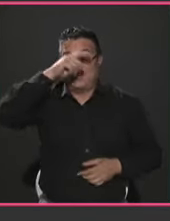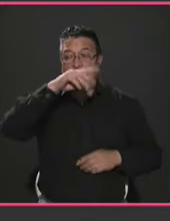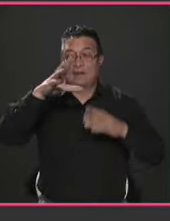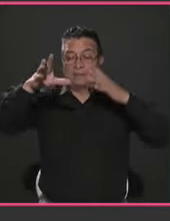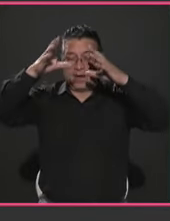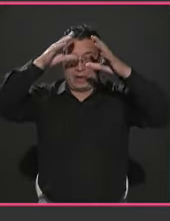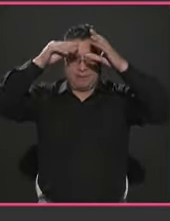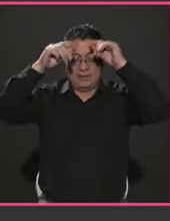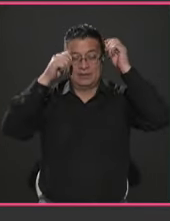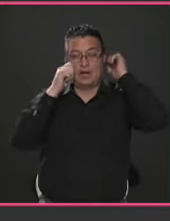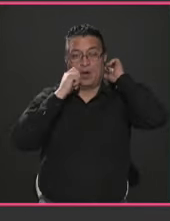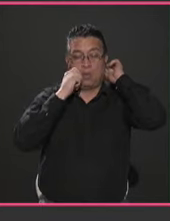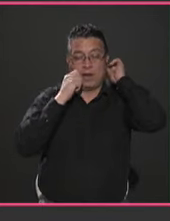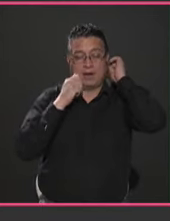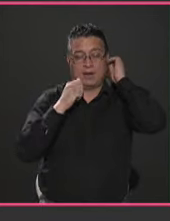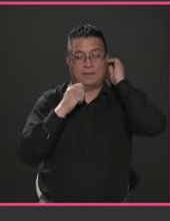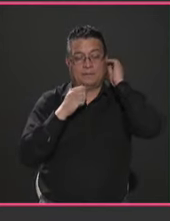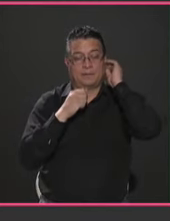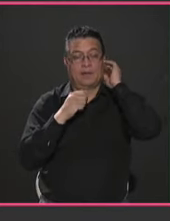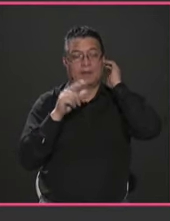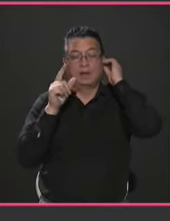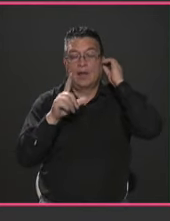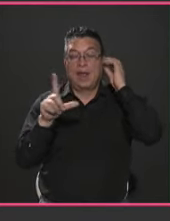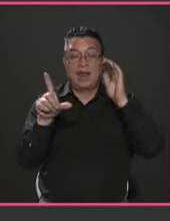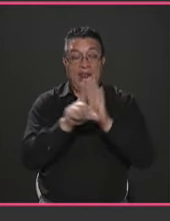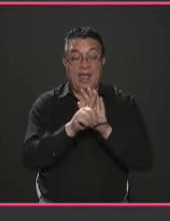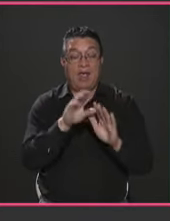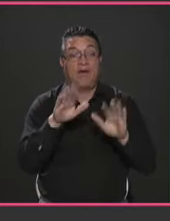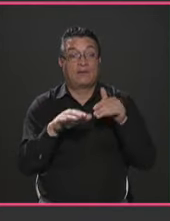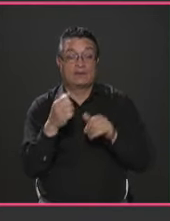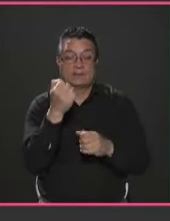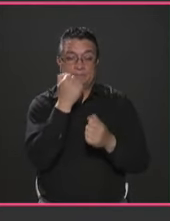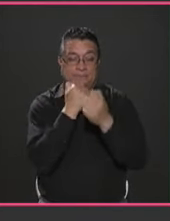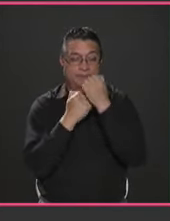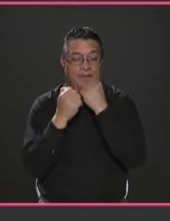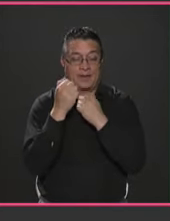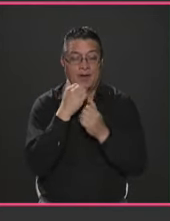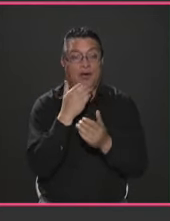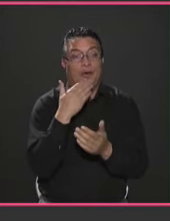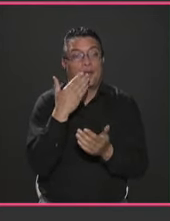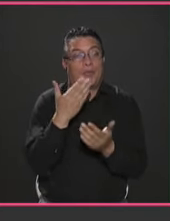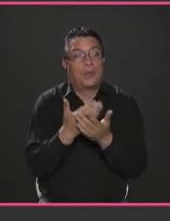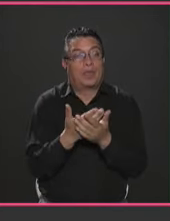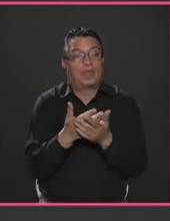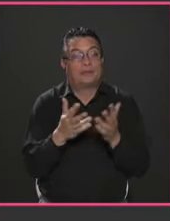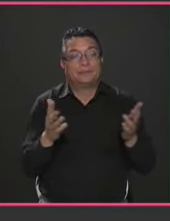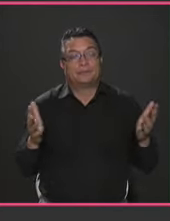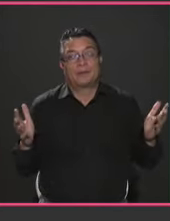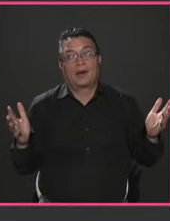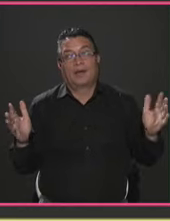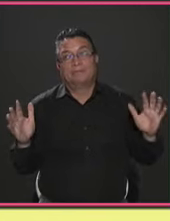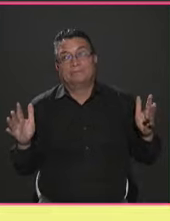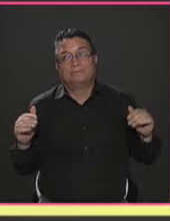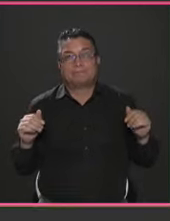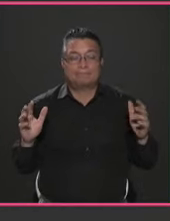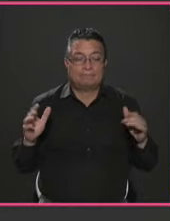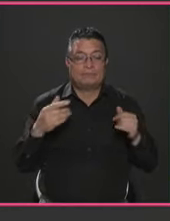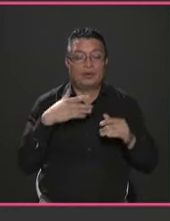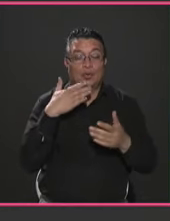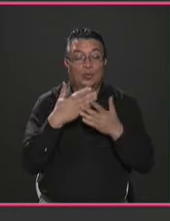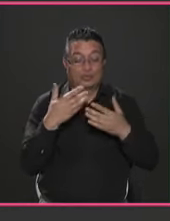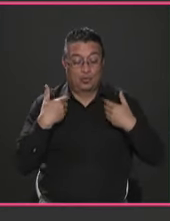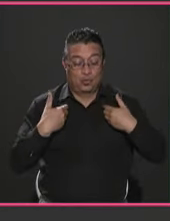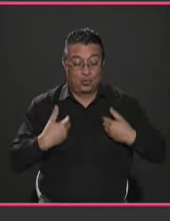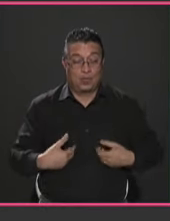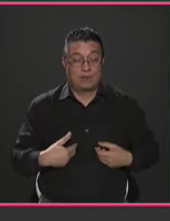experiencia humana la ley falla cuando bueno usando cuando el